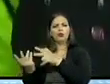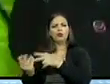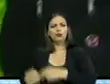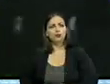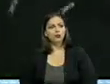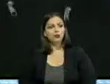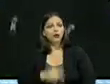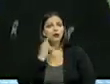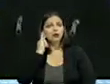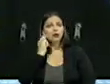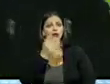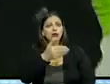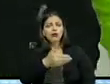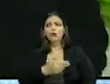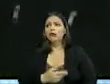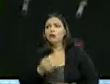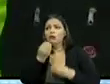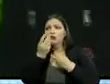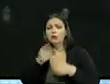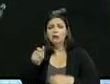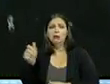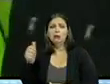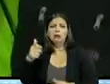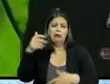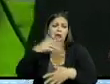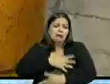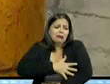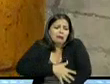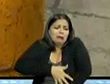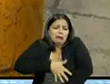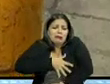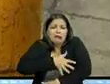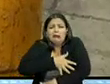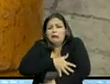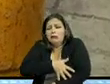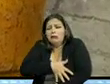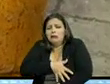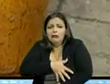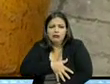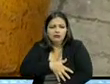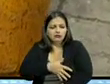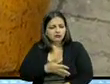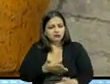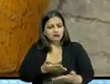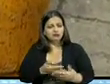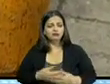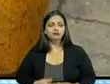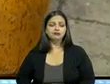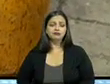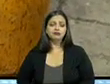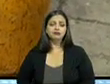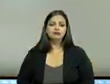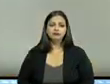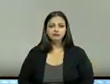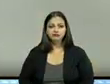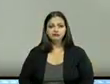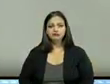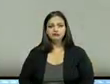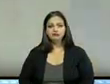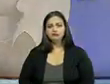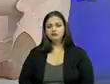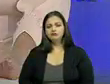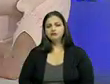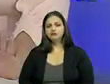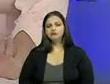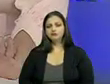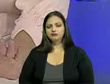y la madre, pues que caiga todo el peso de la ley sobre esta persona. Ahora, y a propósito de estos mismos temas,